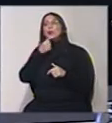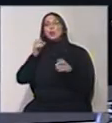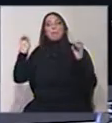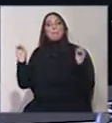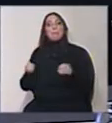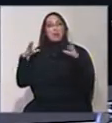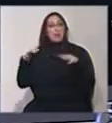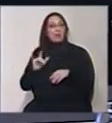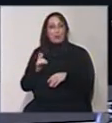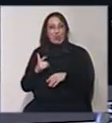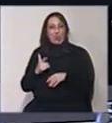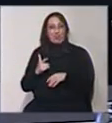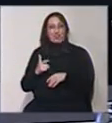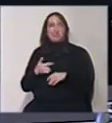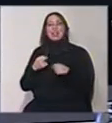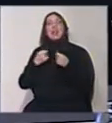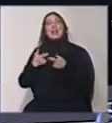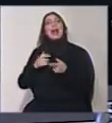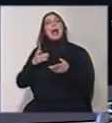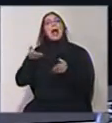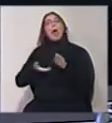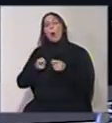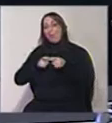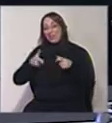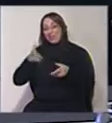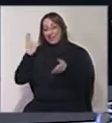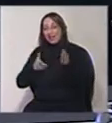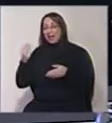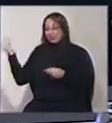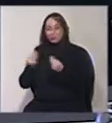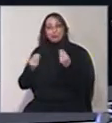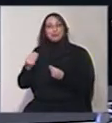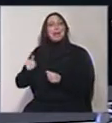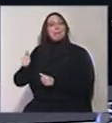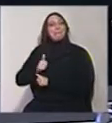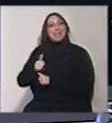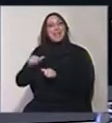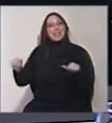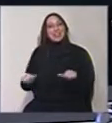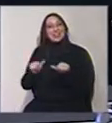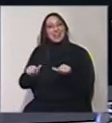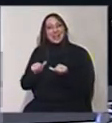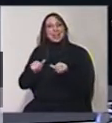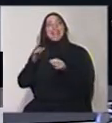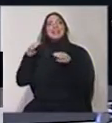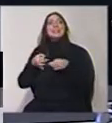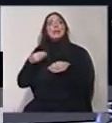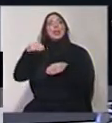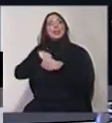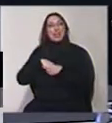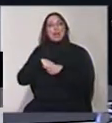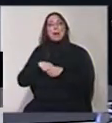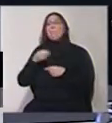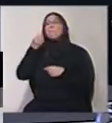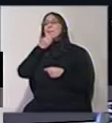la población diciéndole, aumentando la represión, integrando a los militares a las tareas llamadas de seguridad interna, vamos a